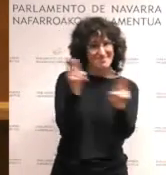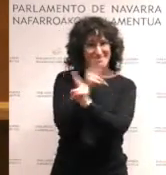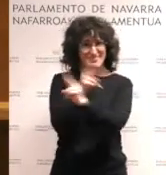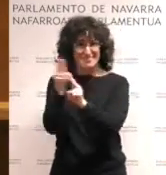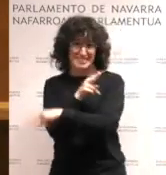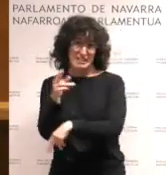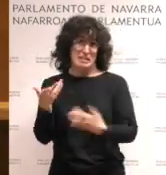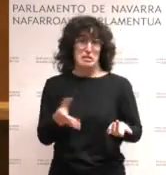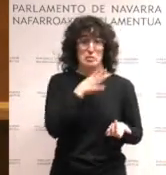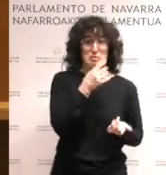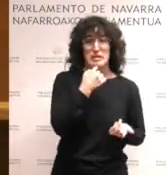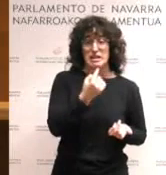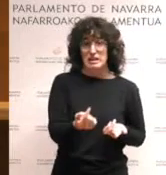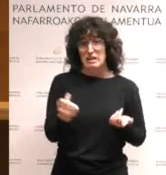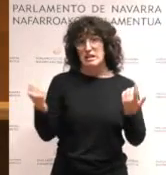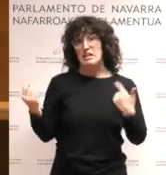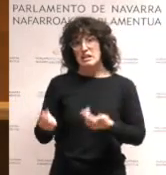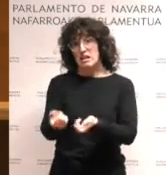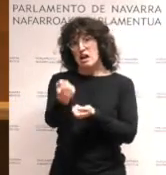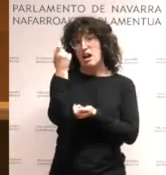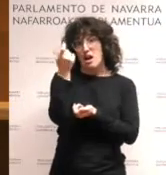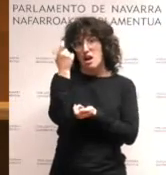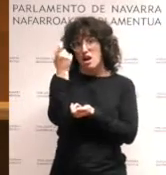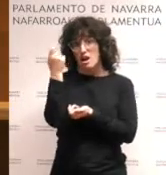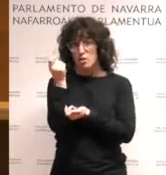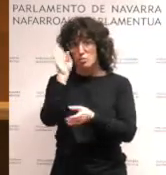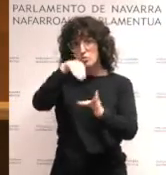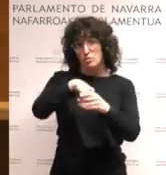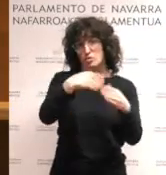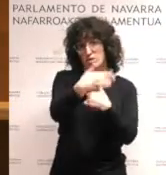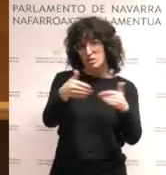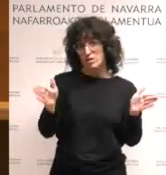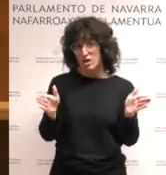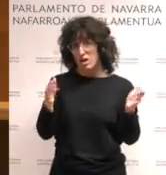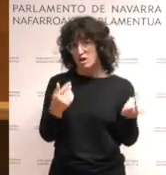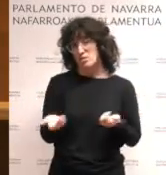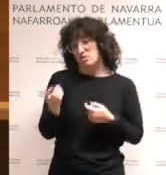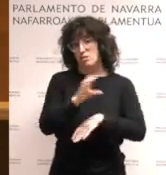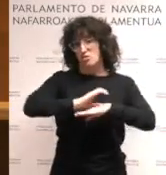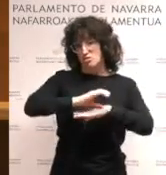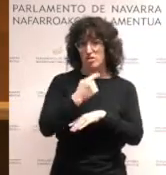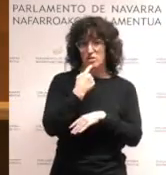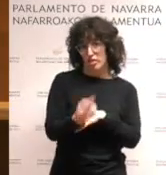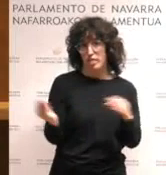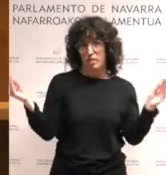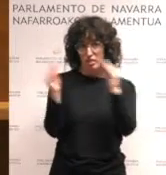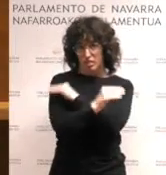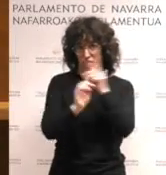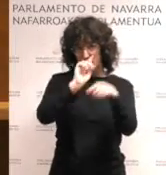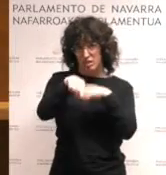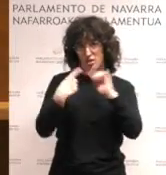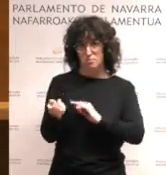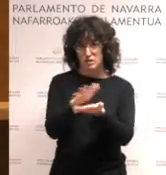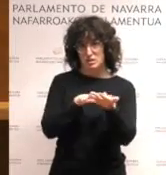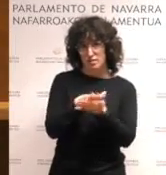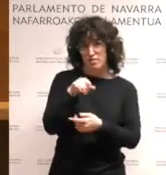de alumnado en las aulas. El consejero, por cierto, dijo que no estaba muy de acuerdo en esa visión y luego comentaremos. Y por